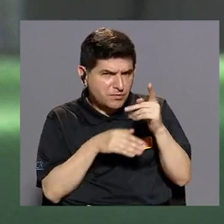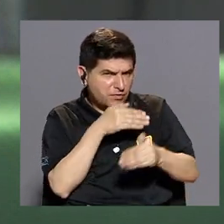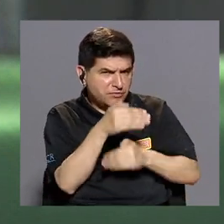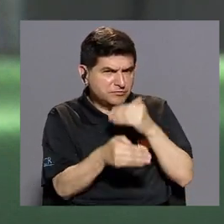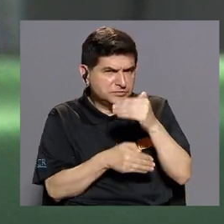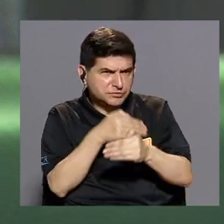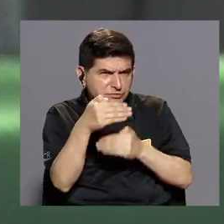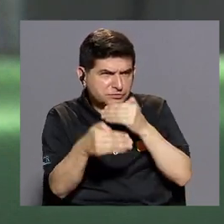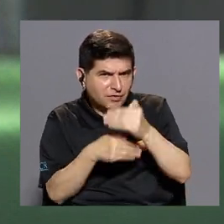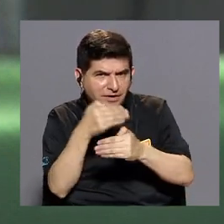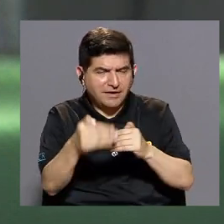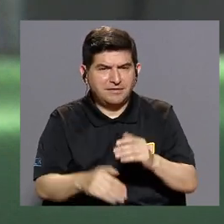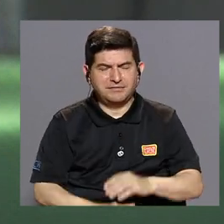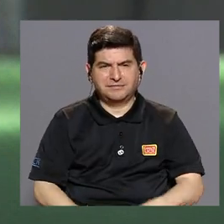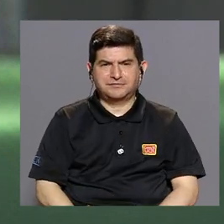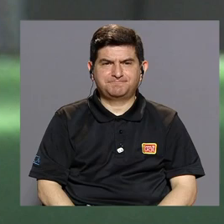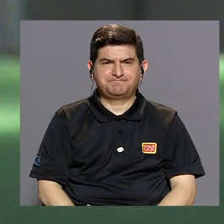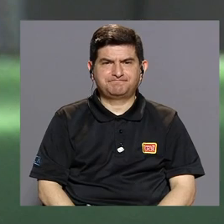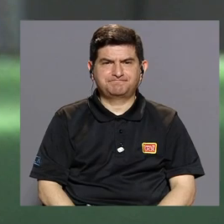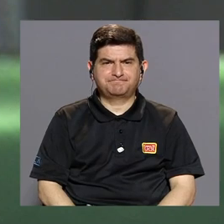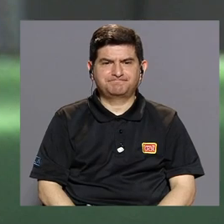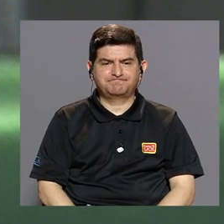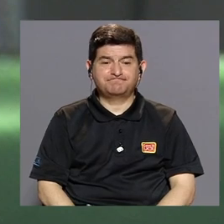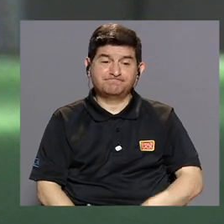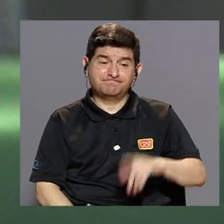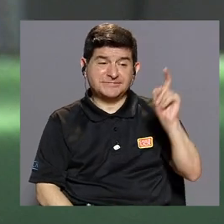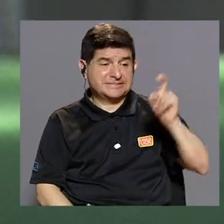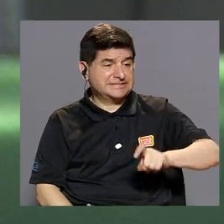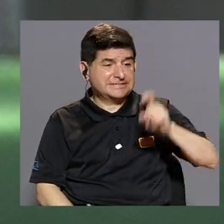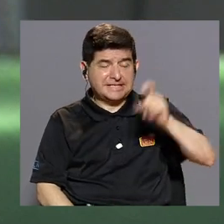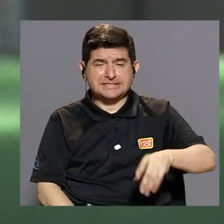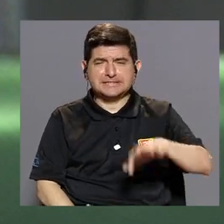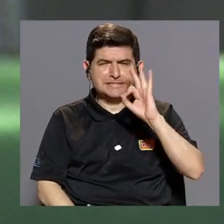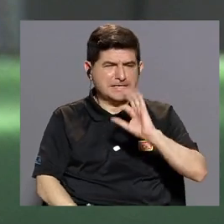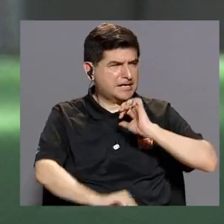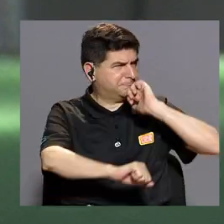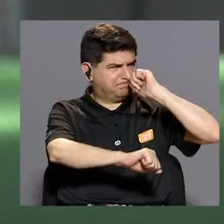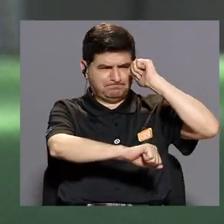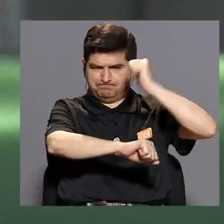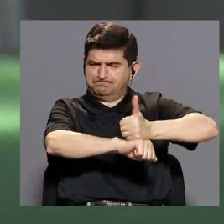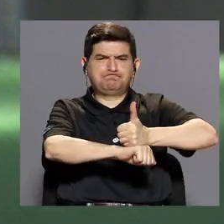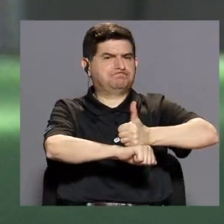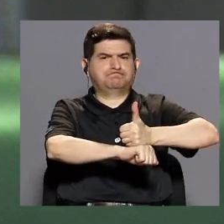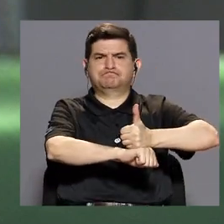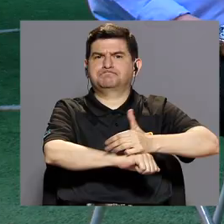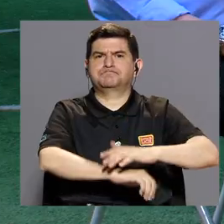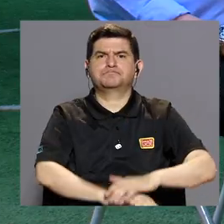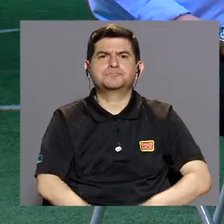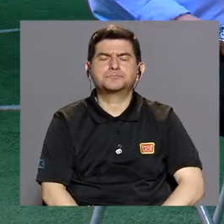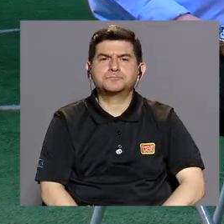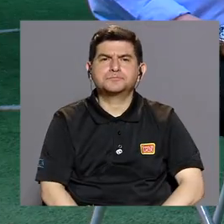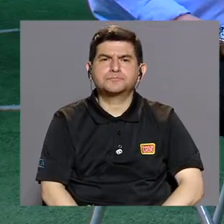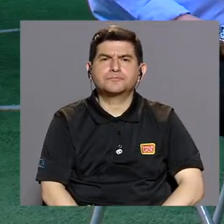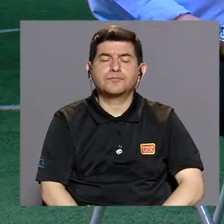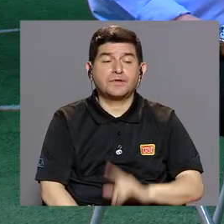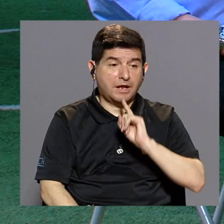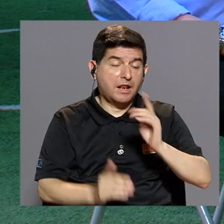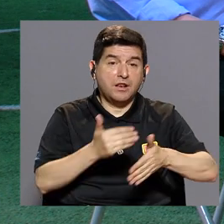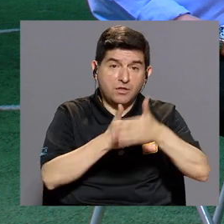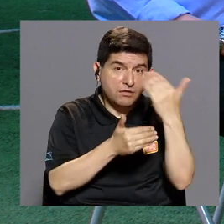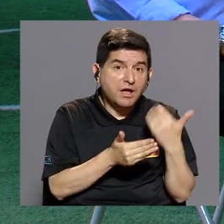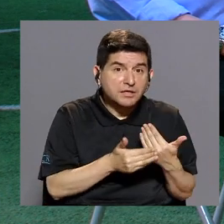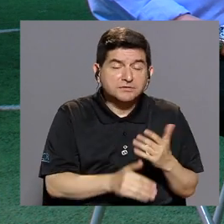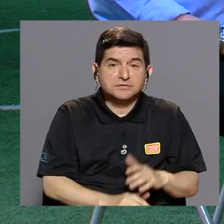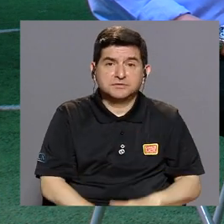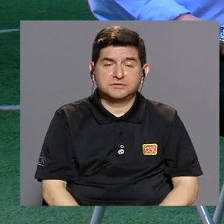profesionalización, o sea, tiene que ser muy bien establecido primero. O sea, lo que yo mencionaba